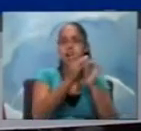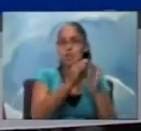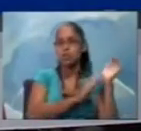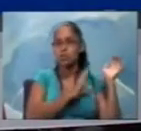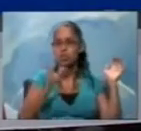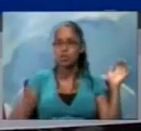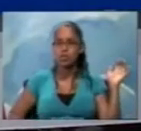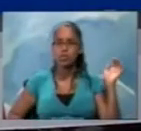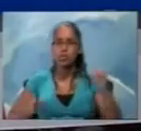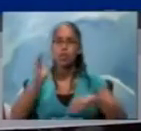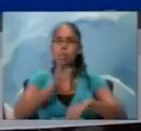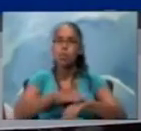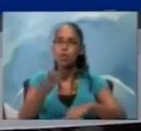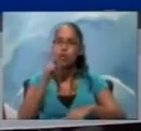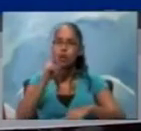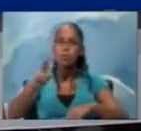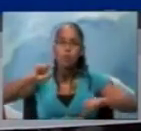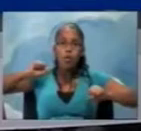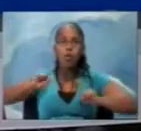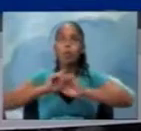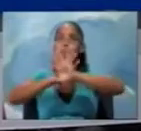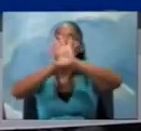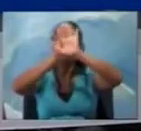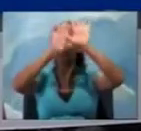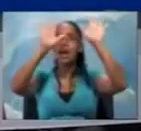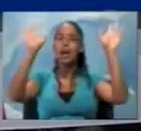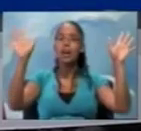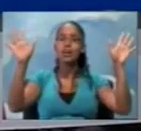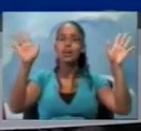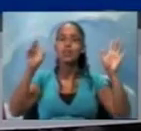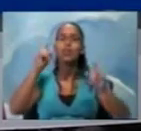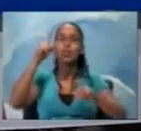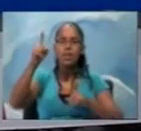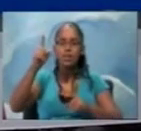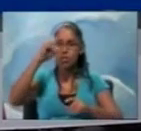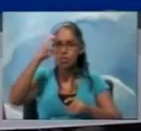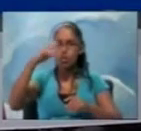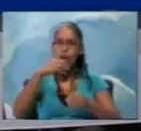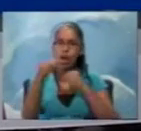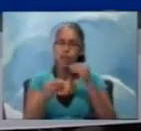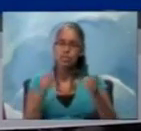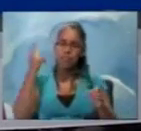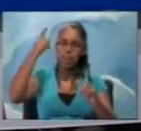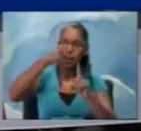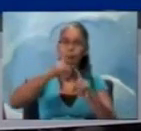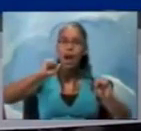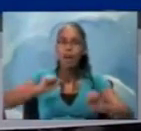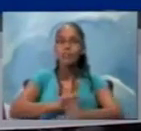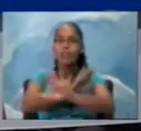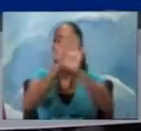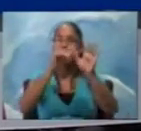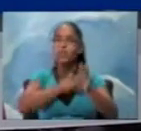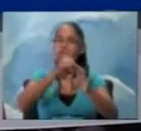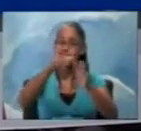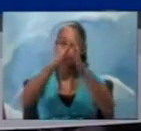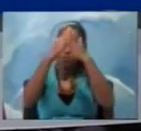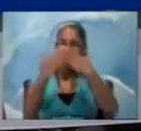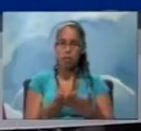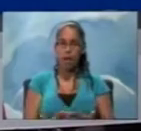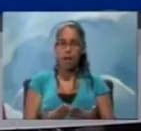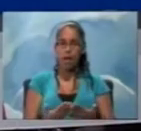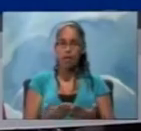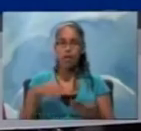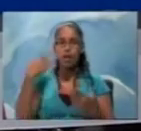seguían y seguimos a Jesús. Porque vemos los milagros que Él hace a través de su palabra. Amén.